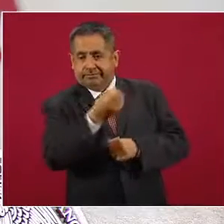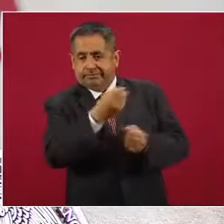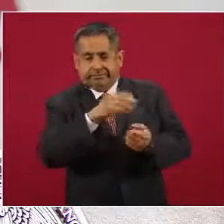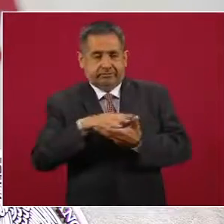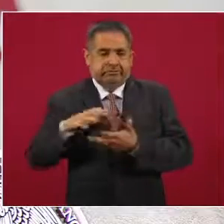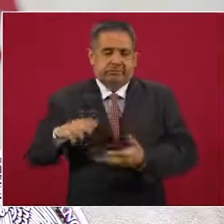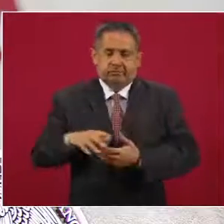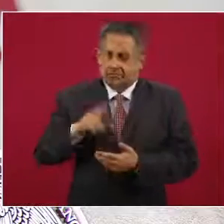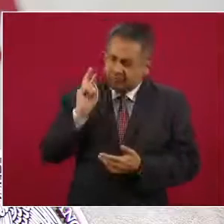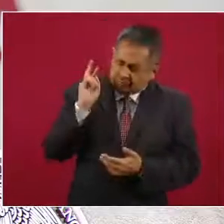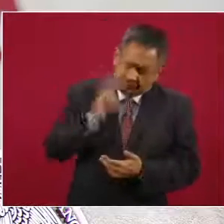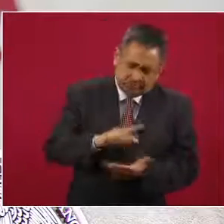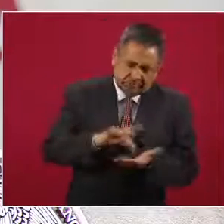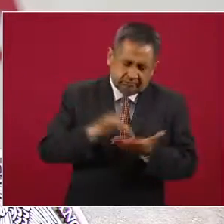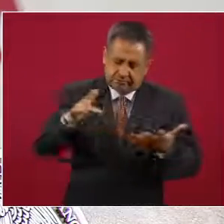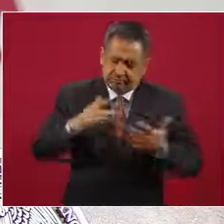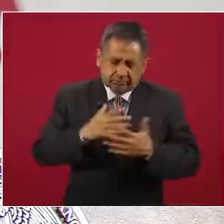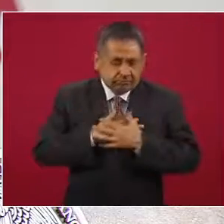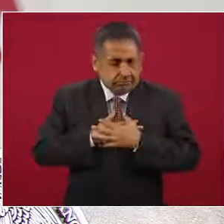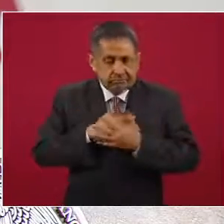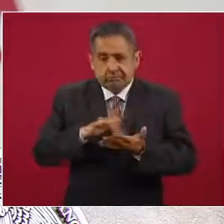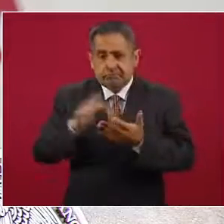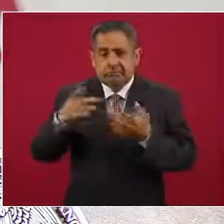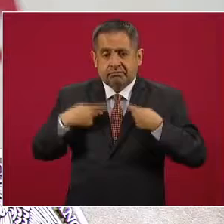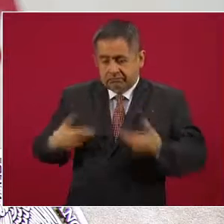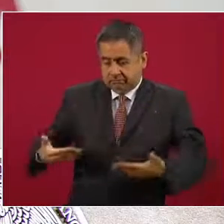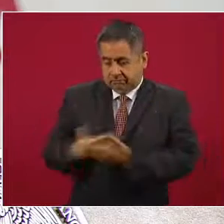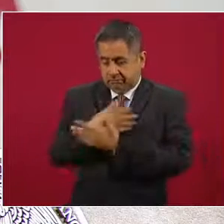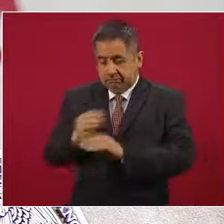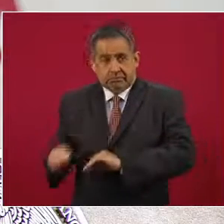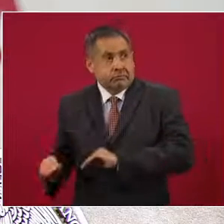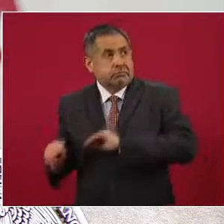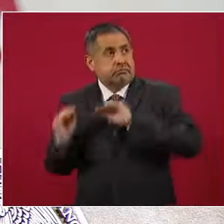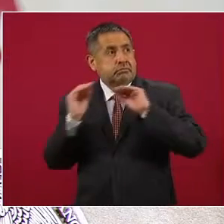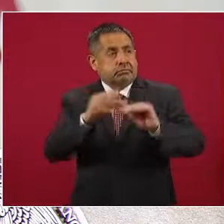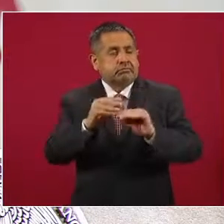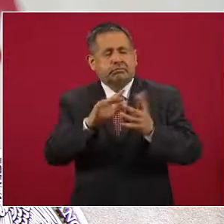Muchas gracias a nuestros paisanos, migrantes.